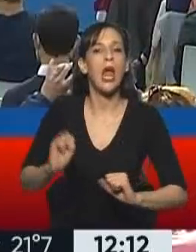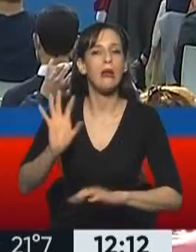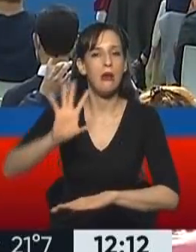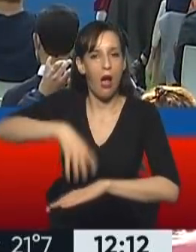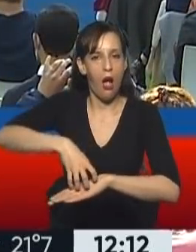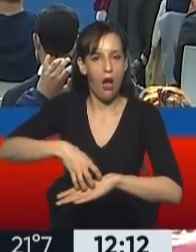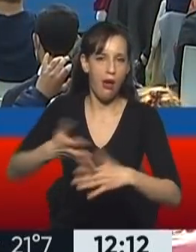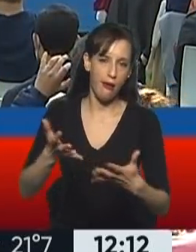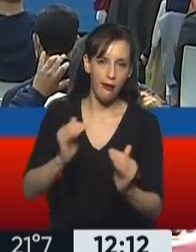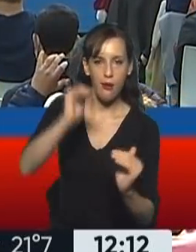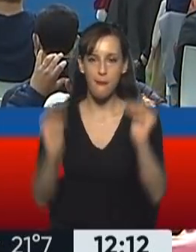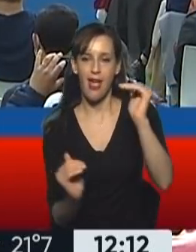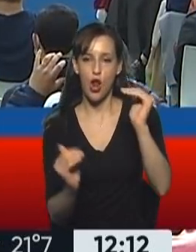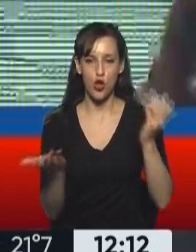cosas.